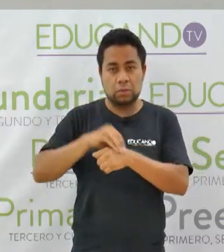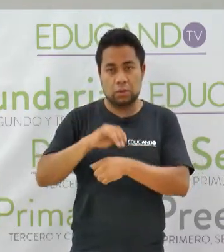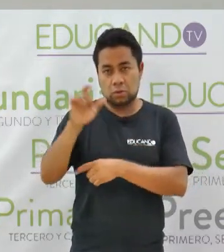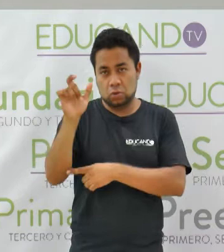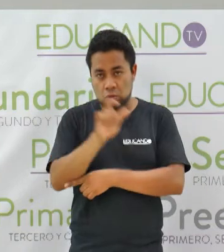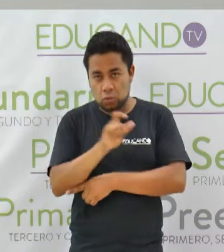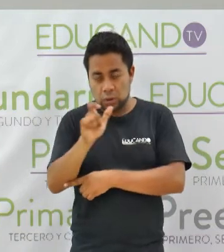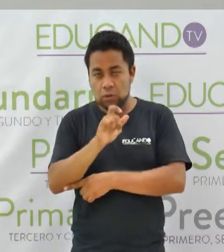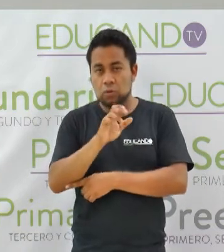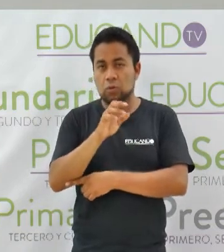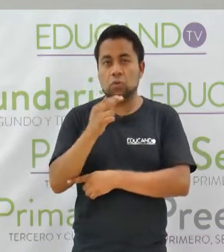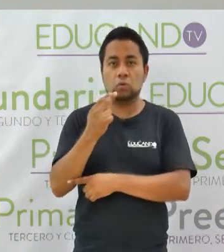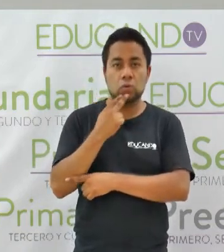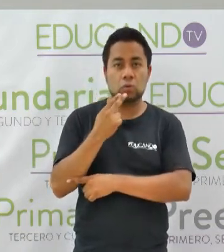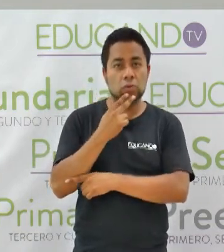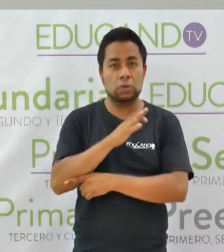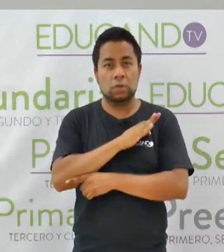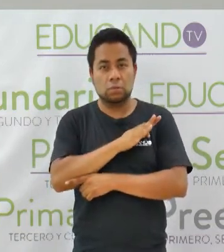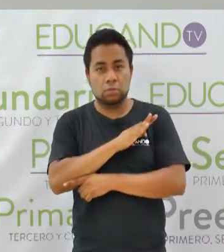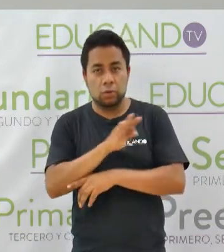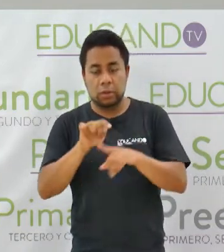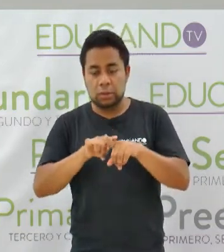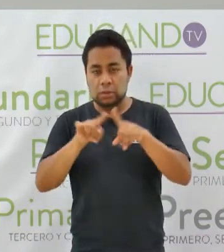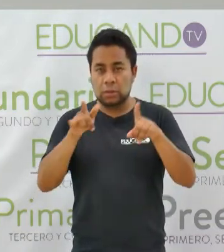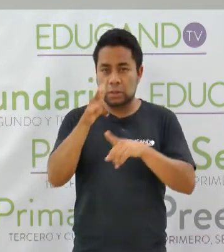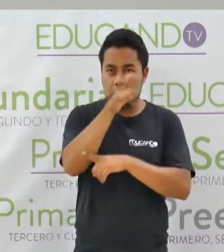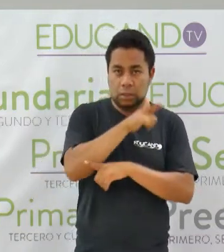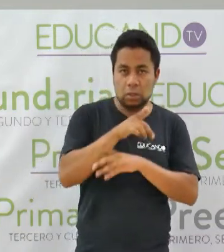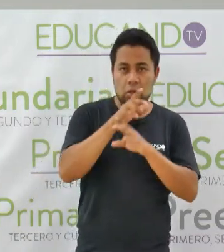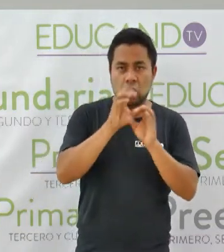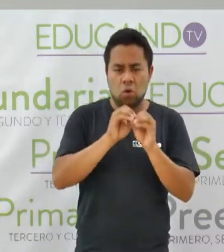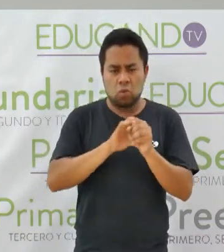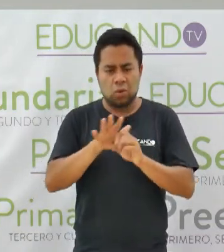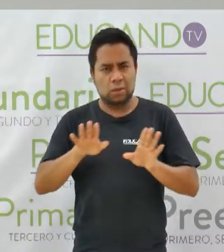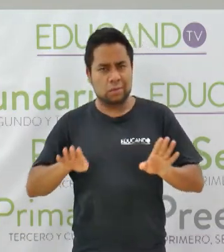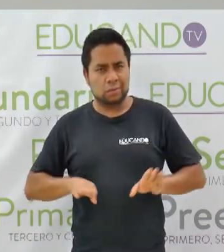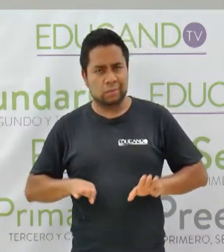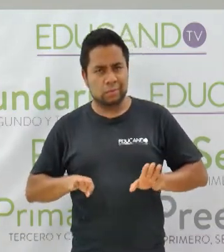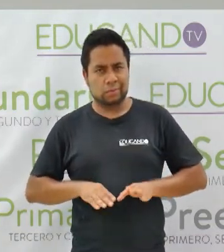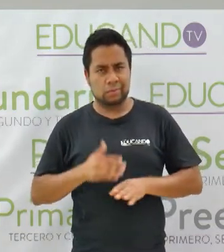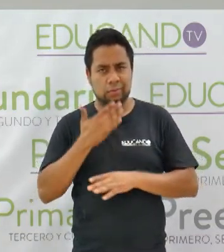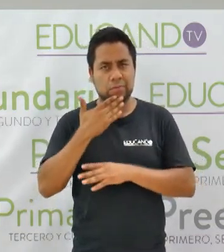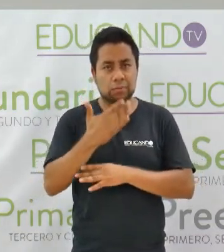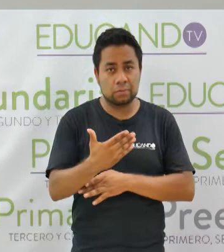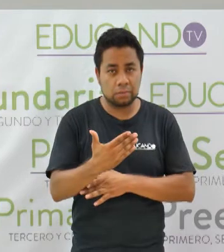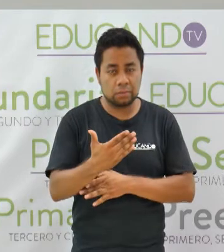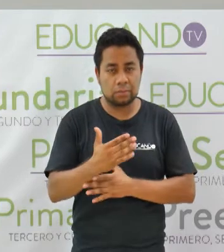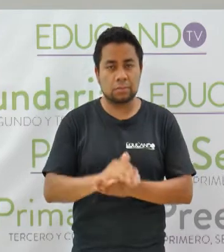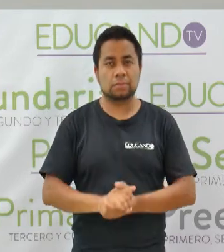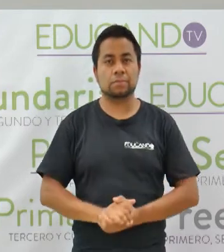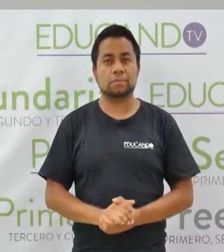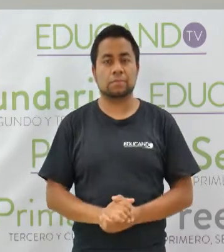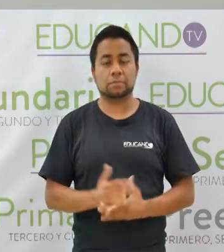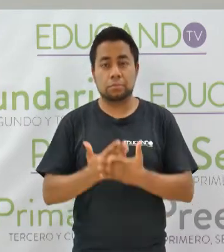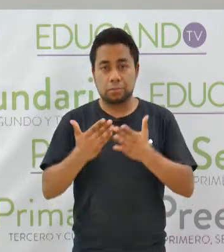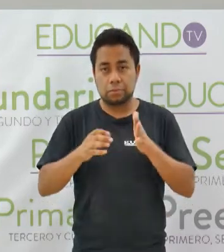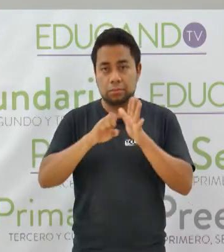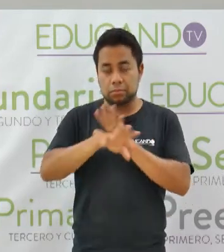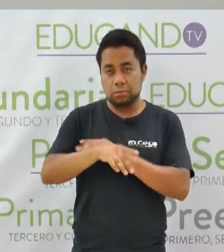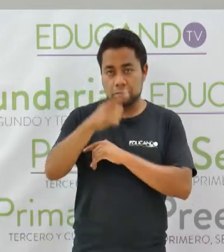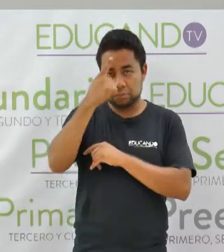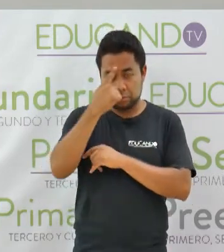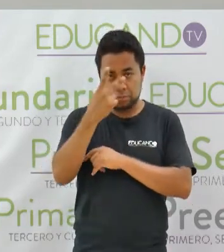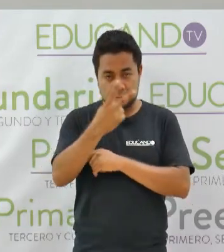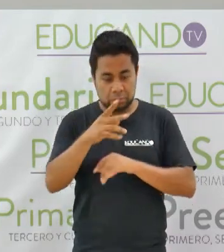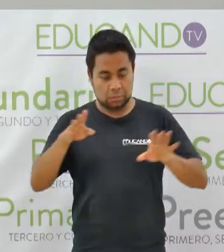determinar en qué momento puedes utilizar dichos lenguajes y con qué característica. ¿Bien? Ahora, ya